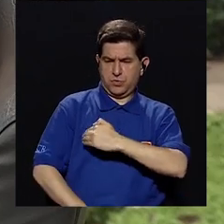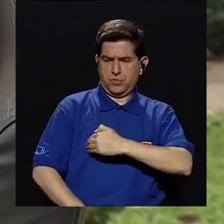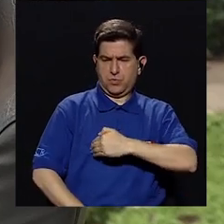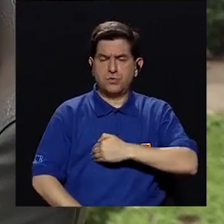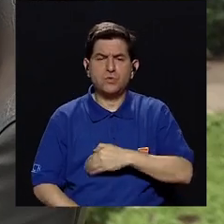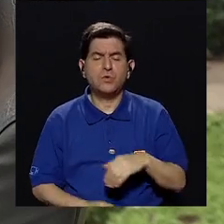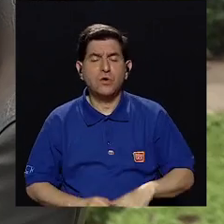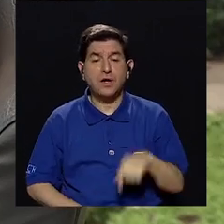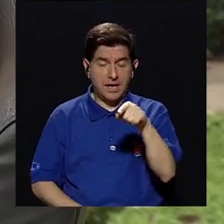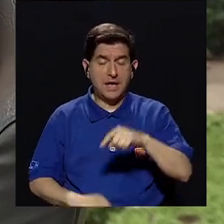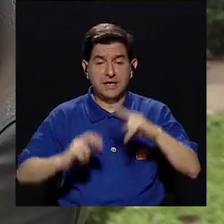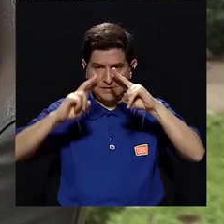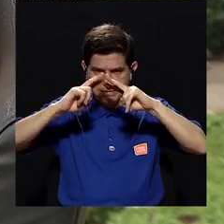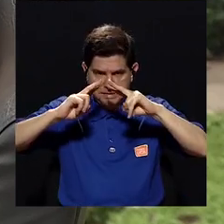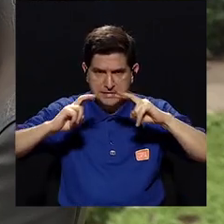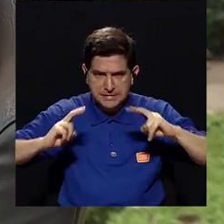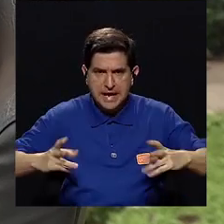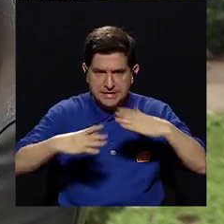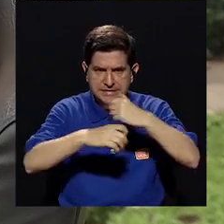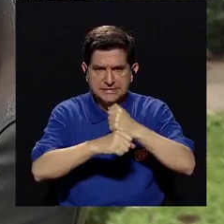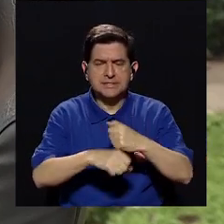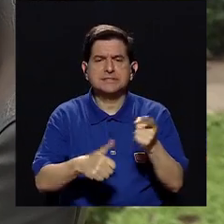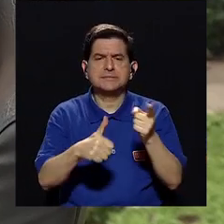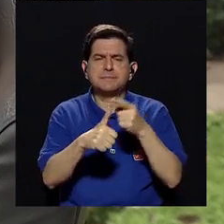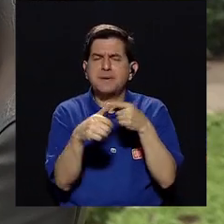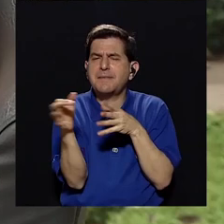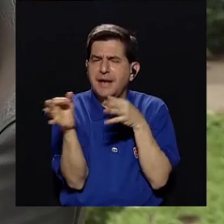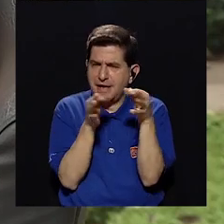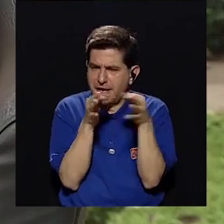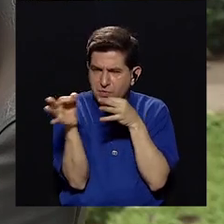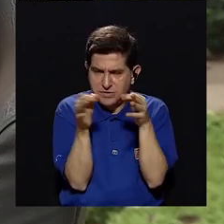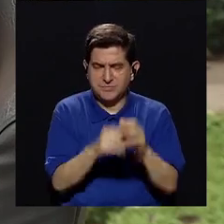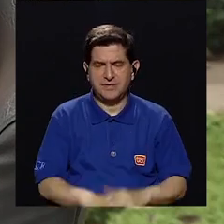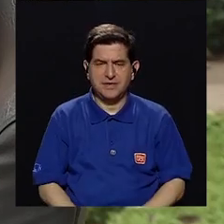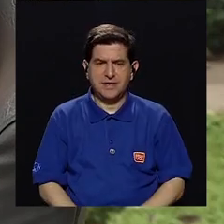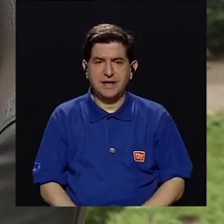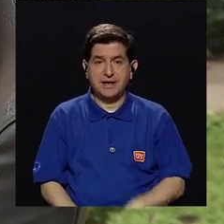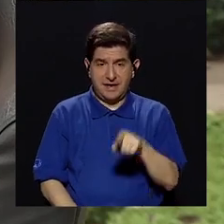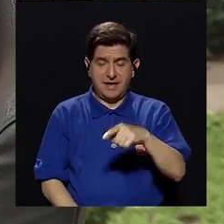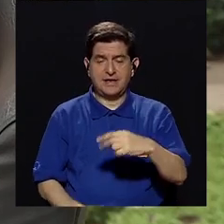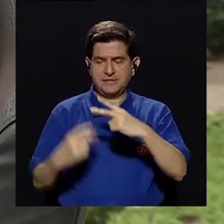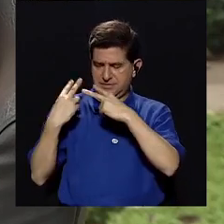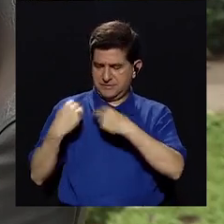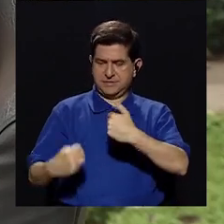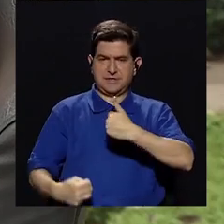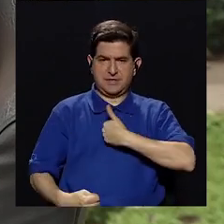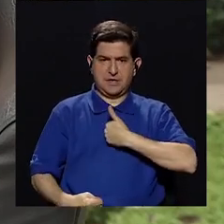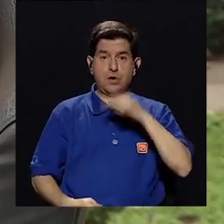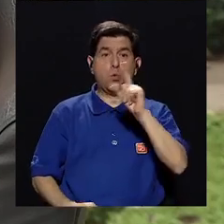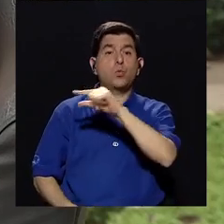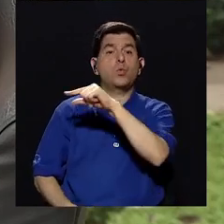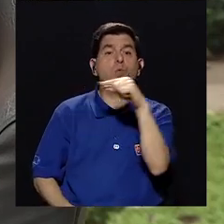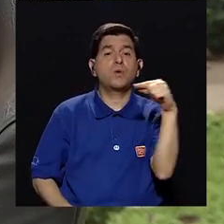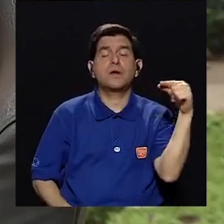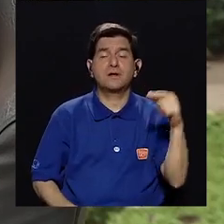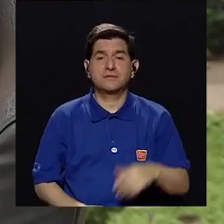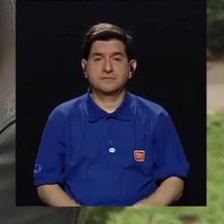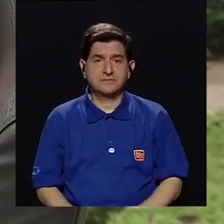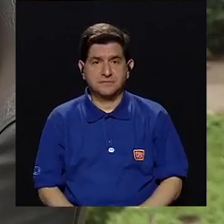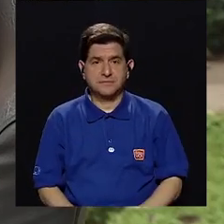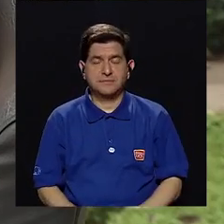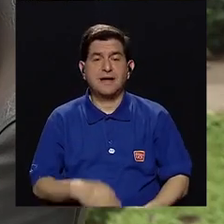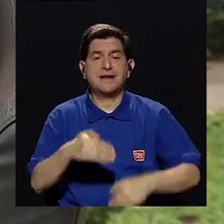y hacemos el autoexamen primero voy a explicar que el autoexamen se hace una semana